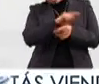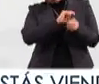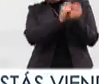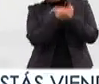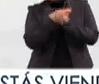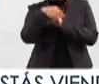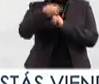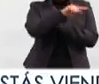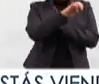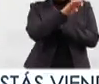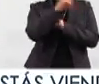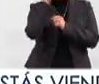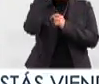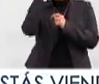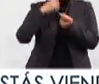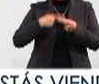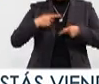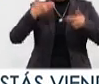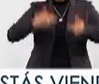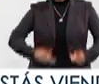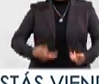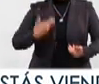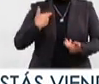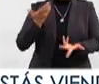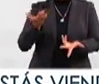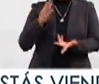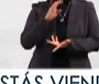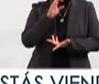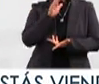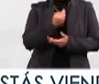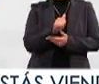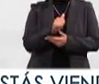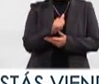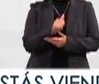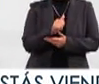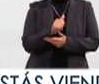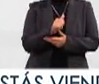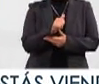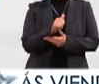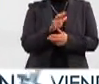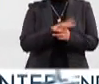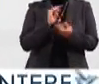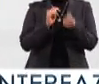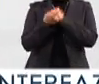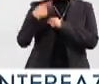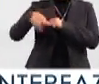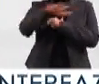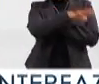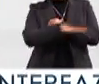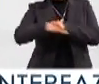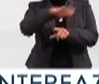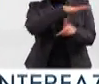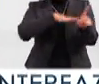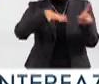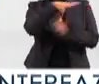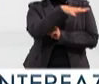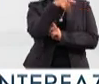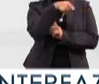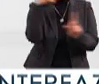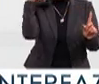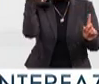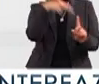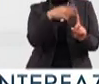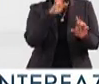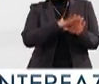transformación de sus becarios y de los prospectos de becario por transformar su realidad desde un